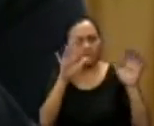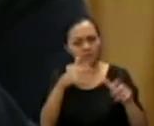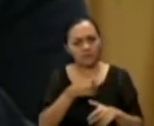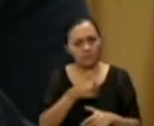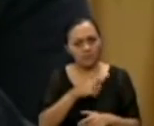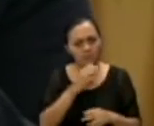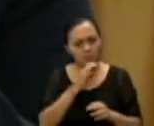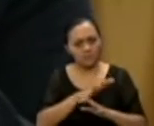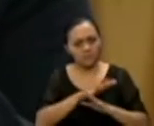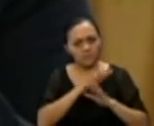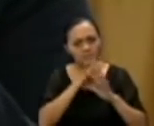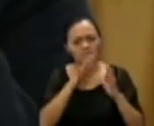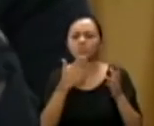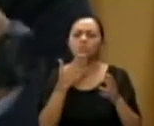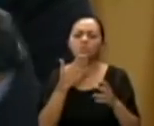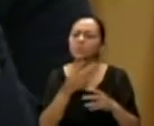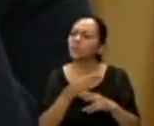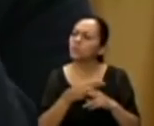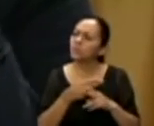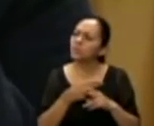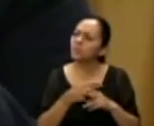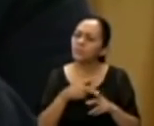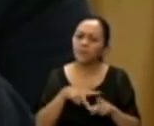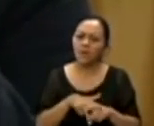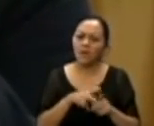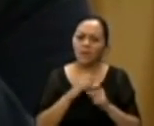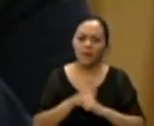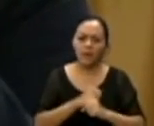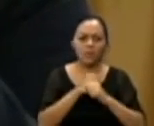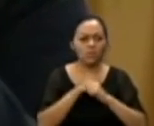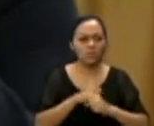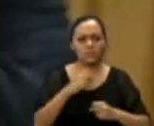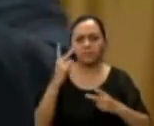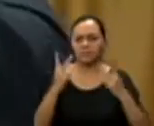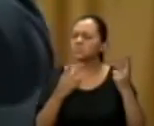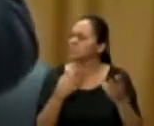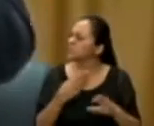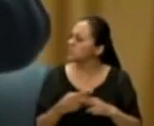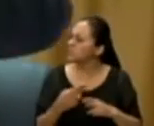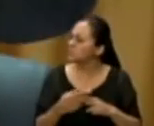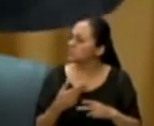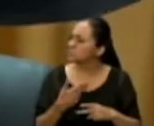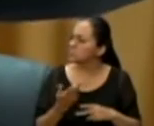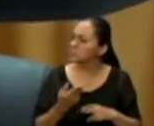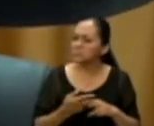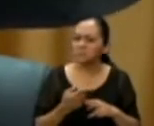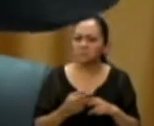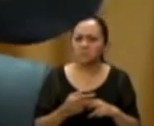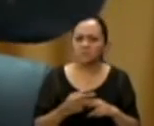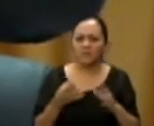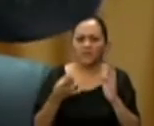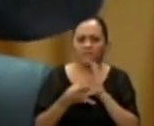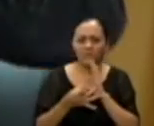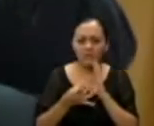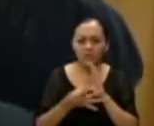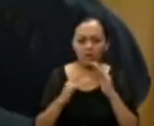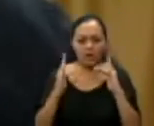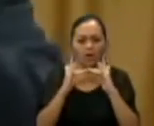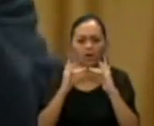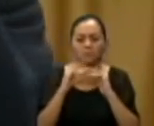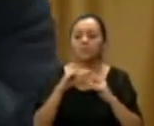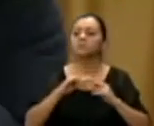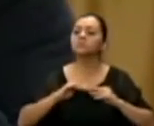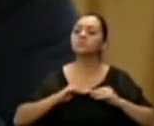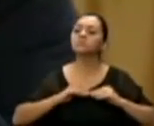tendedero se llaman donde los caballos pasean impresas cosas con un vidrio y con habitaciones de lujo para ver